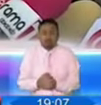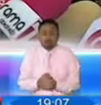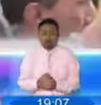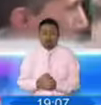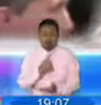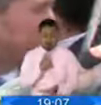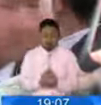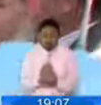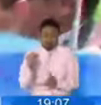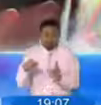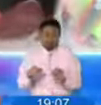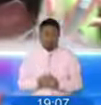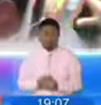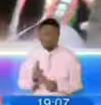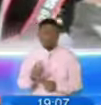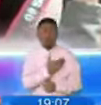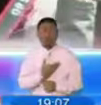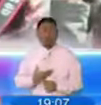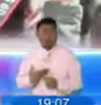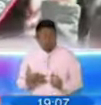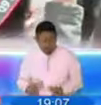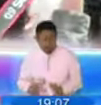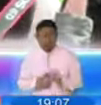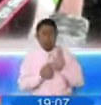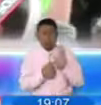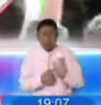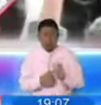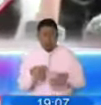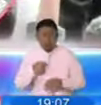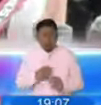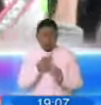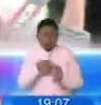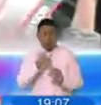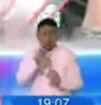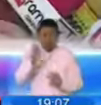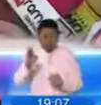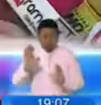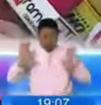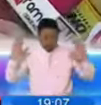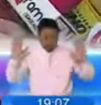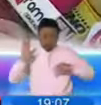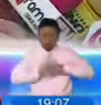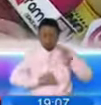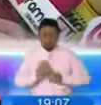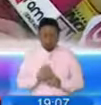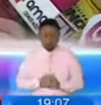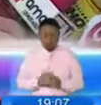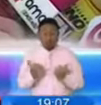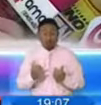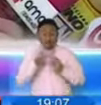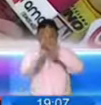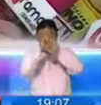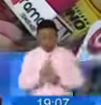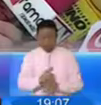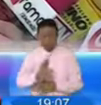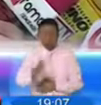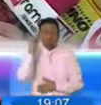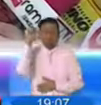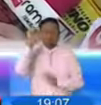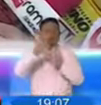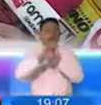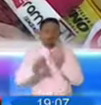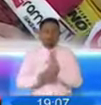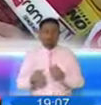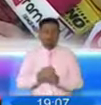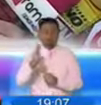o no. Que el vicepresidente ha demostrado ya que nada tiene que ver con el caso Odebrecht. Hay que respetar el derecho constitucional de todos los ecuatorianos, incluido